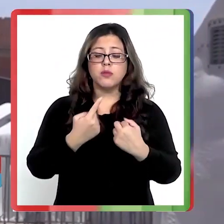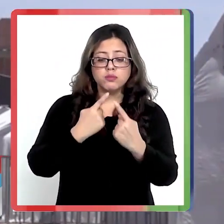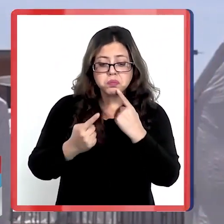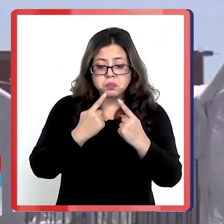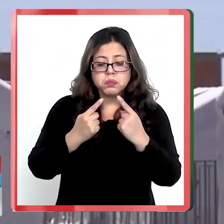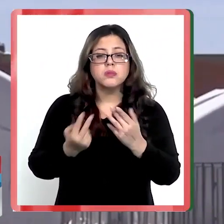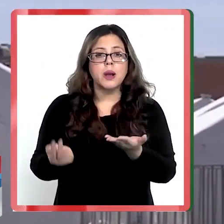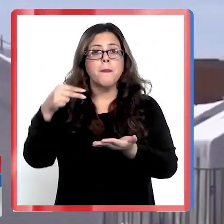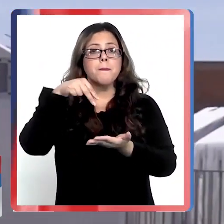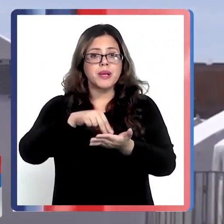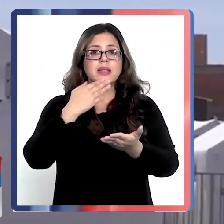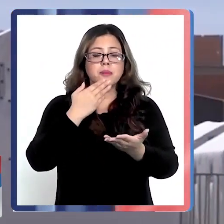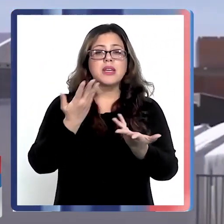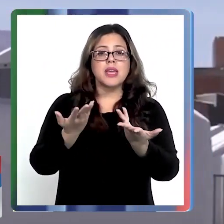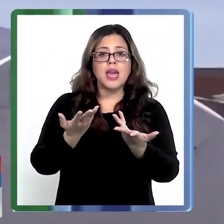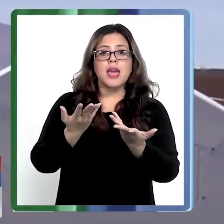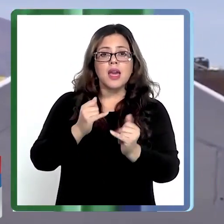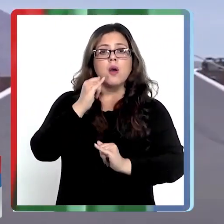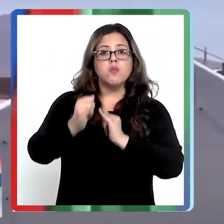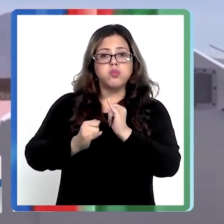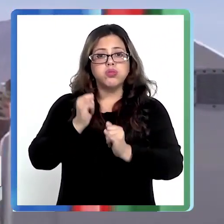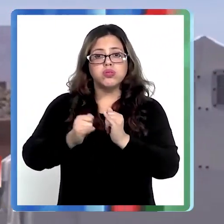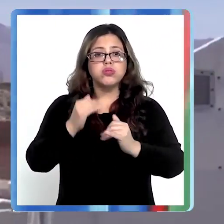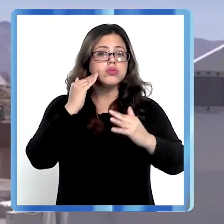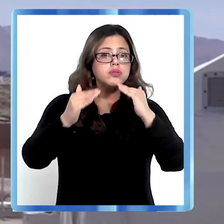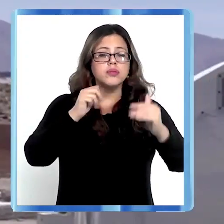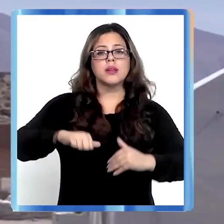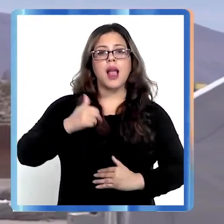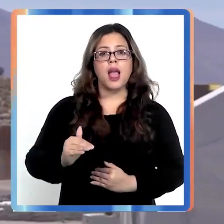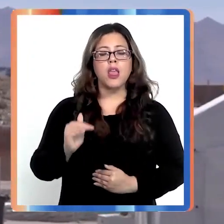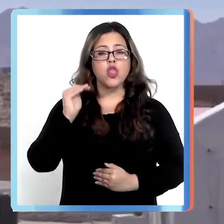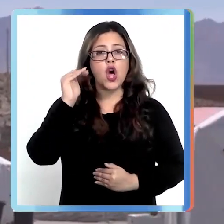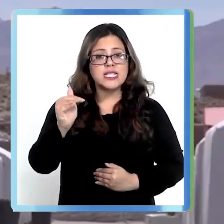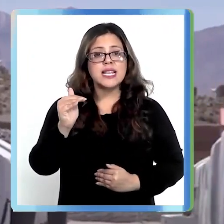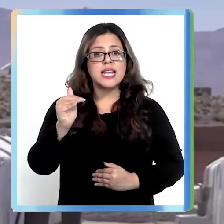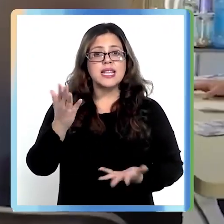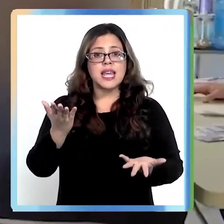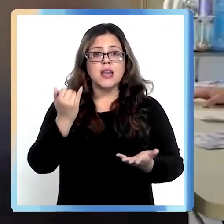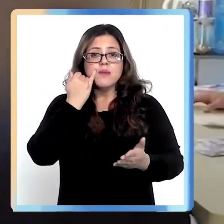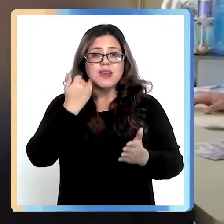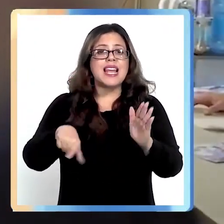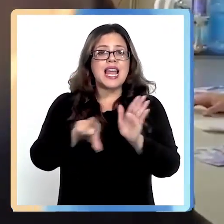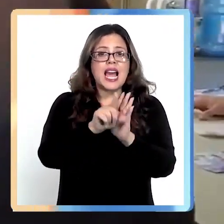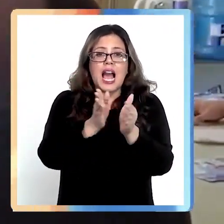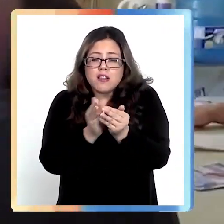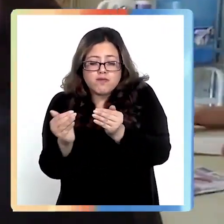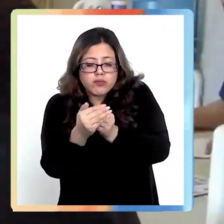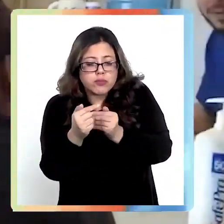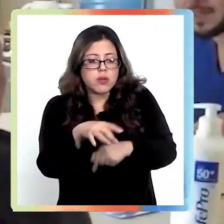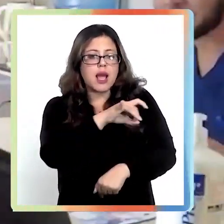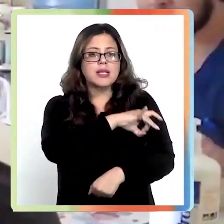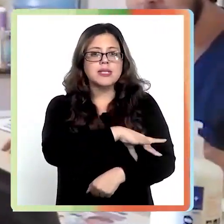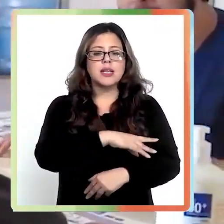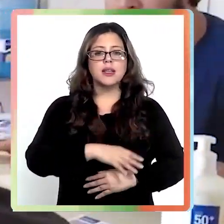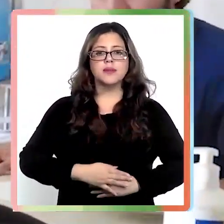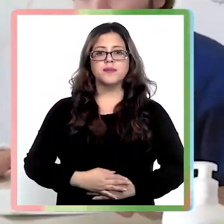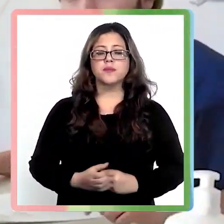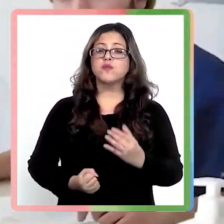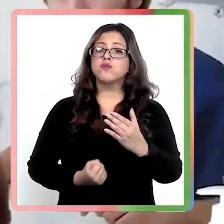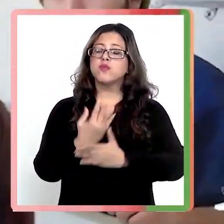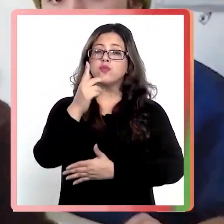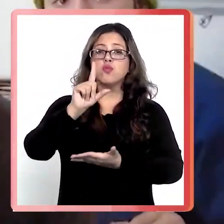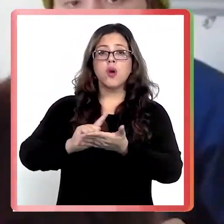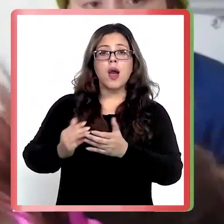de entrevistas presenciales y remotas a niños, niñas y adolescentes que ingresan de manera irregular al país. El